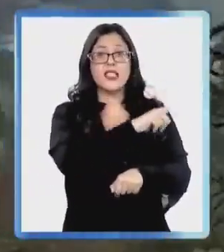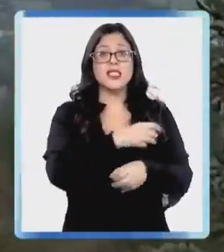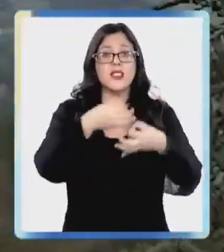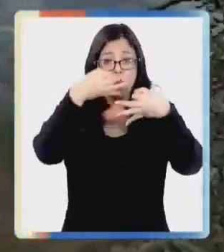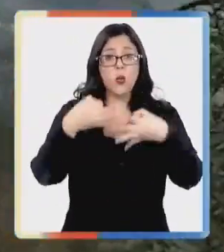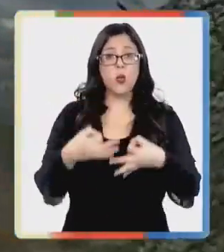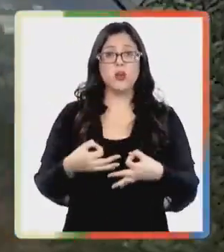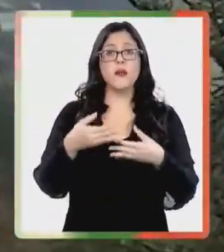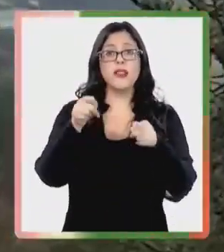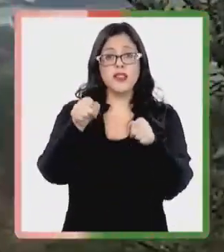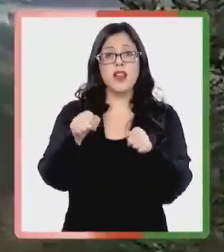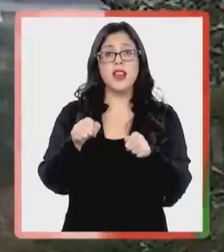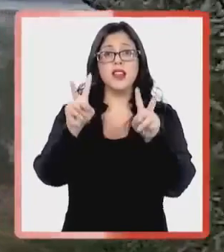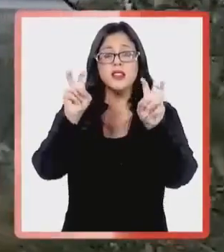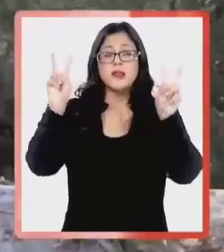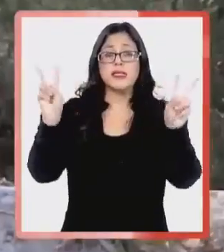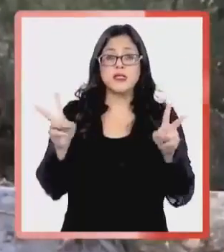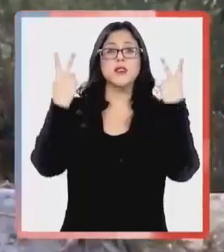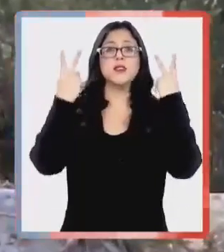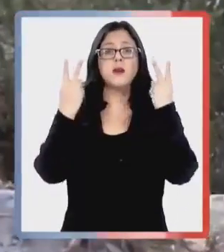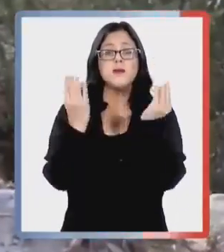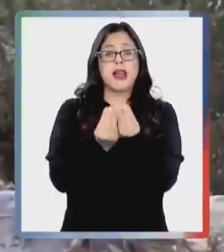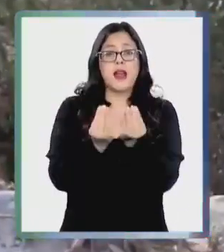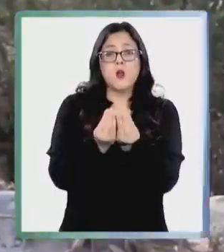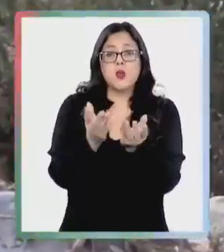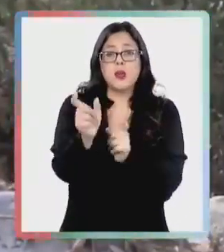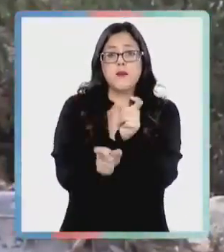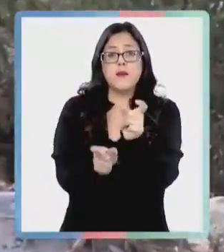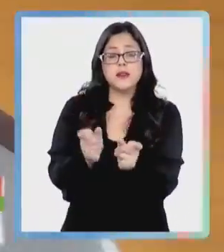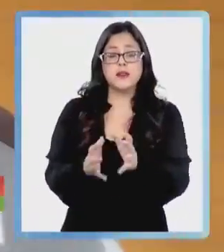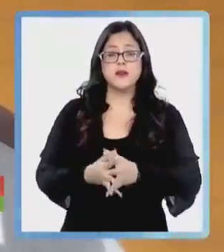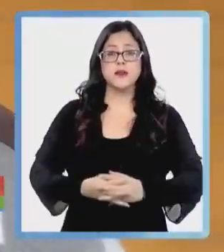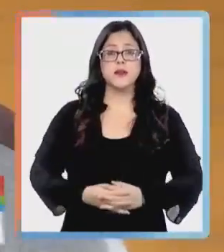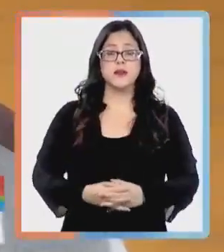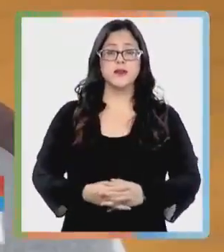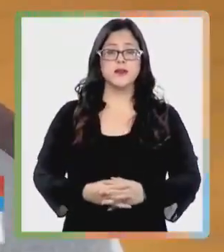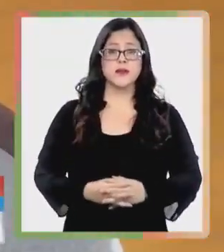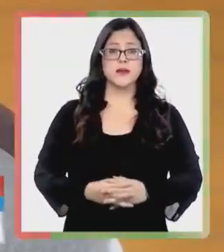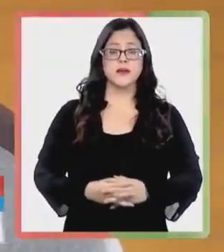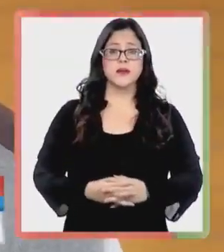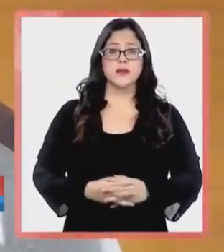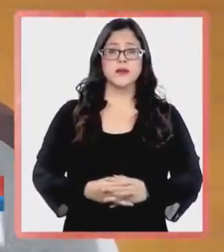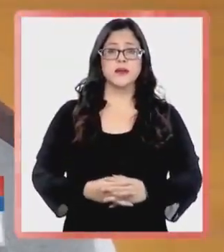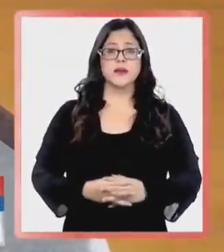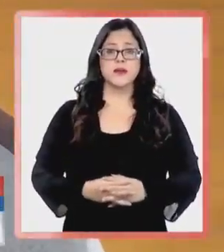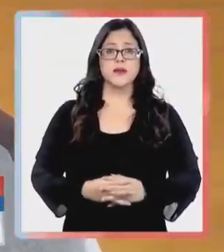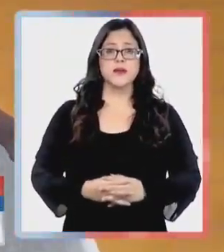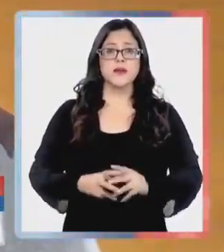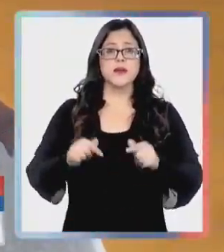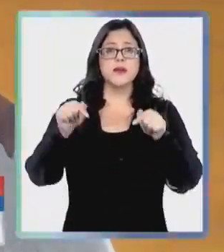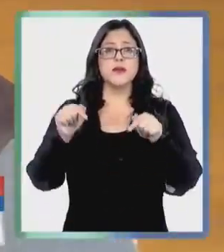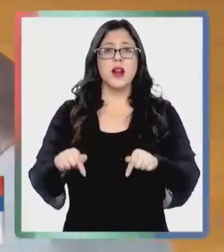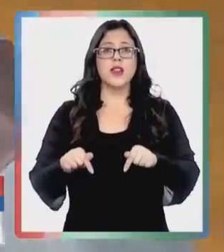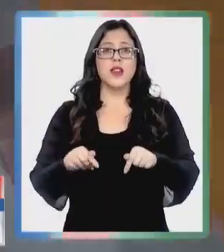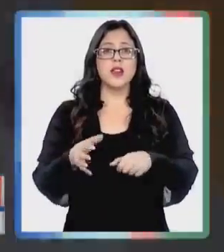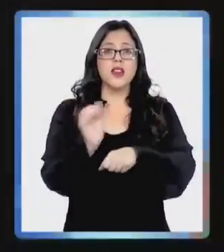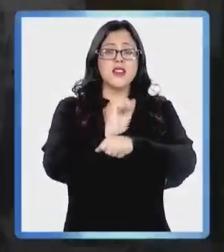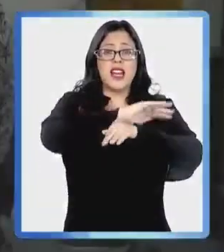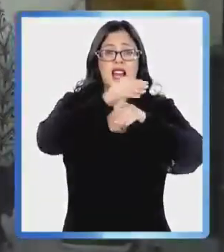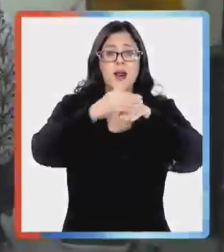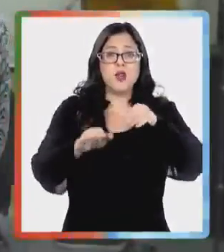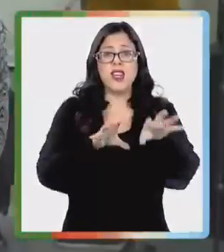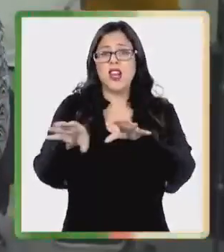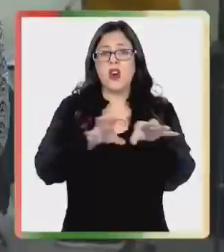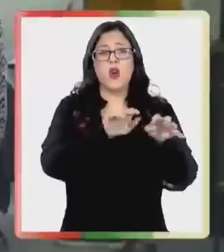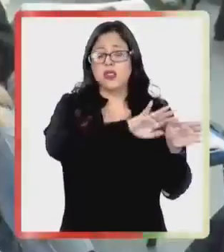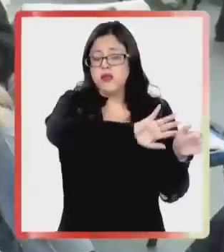en la catástrofe de supervivencia para muchos. Los vecinos aquí los ayudaron con unas camionetas a sacar las cosas.